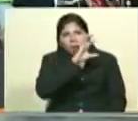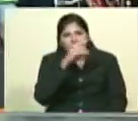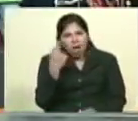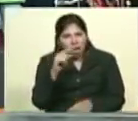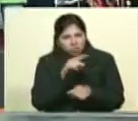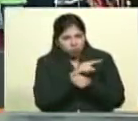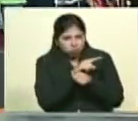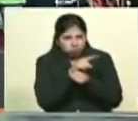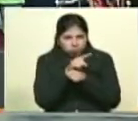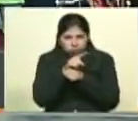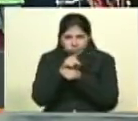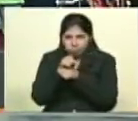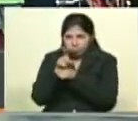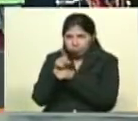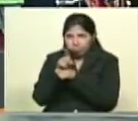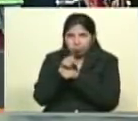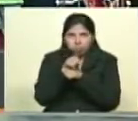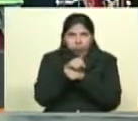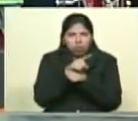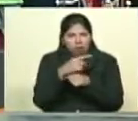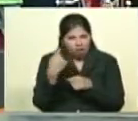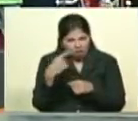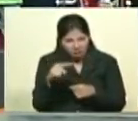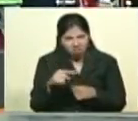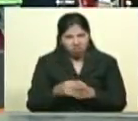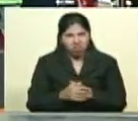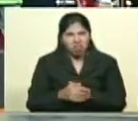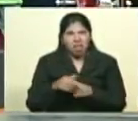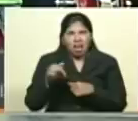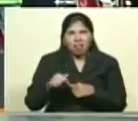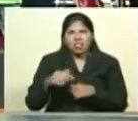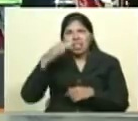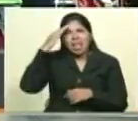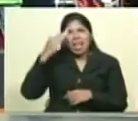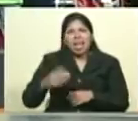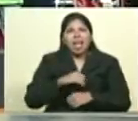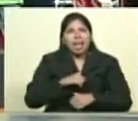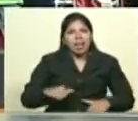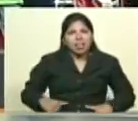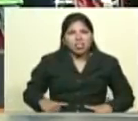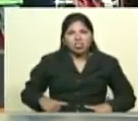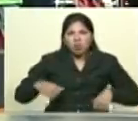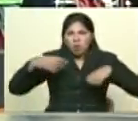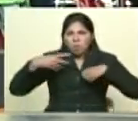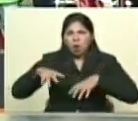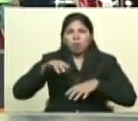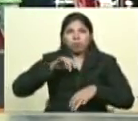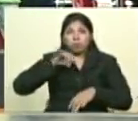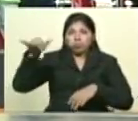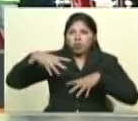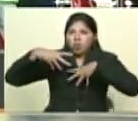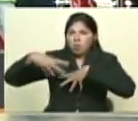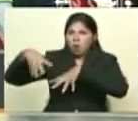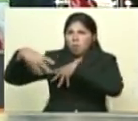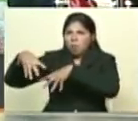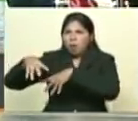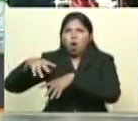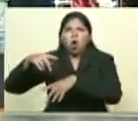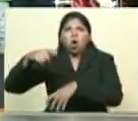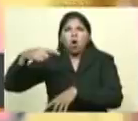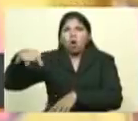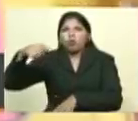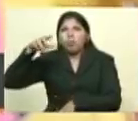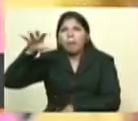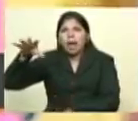El ejército venezolano ha salido de nuestra frontera para ocupar, dominar y saquear a otros pueblos del